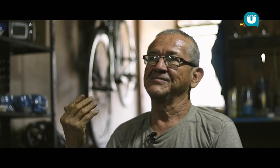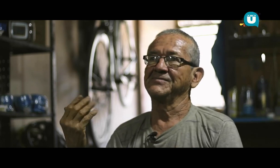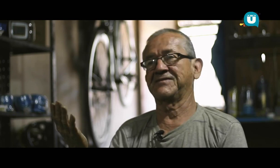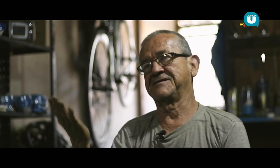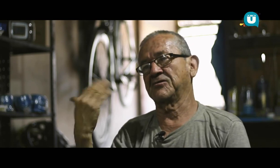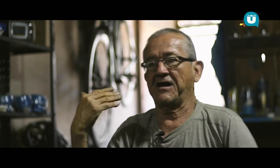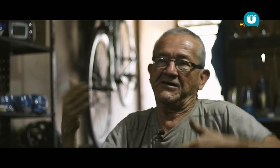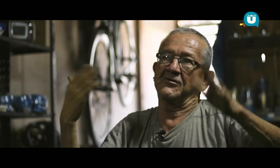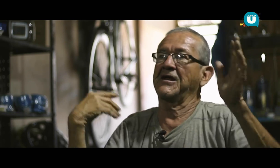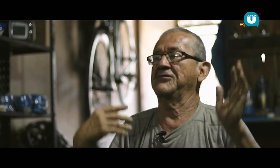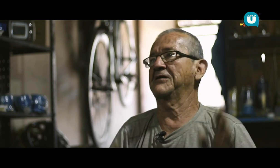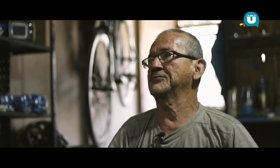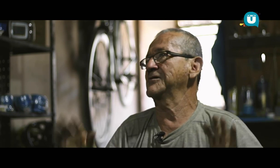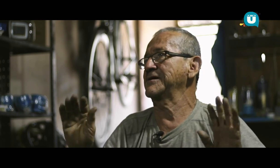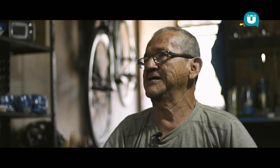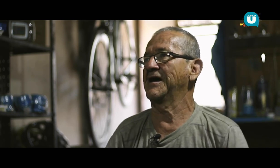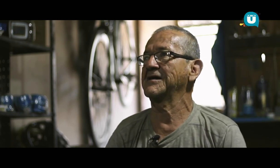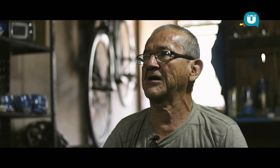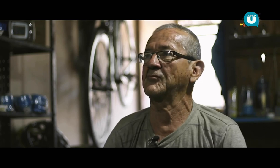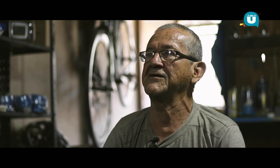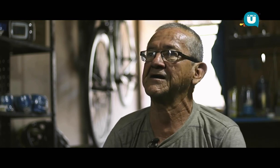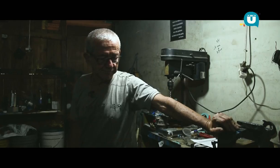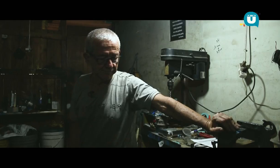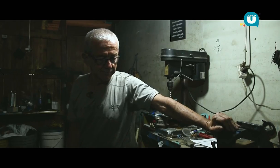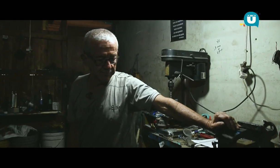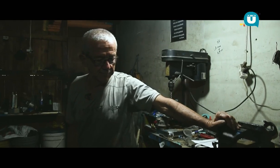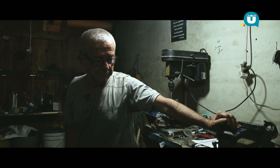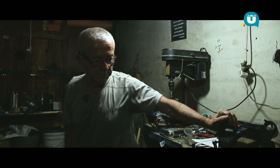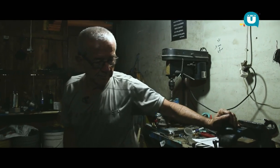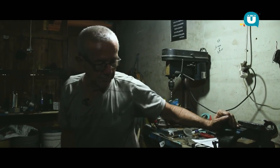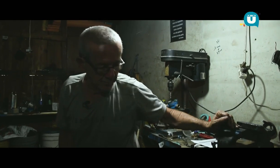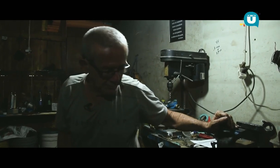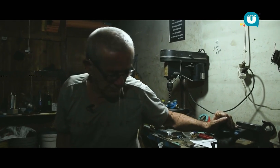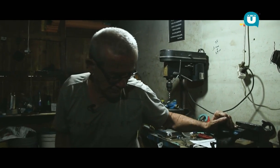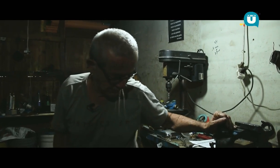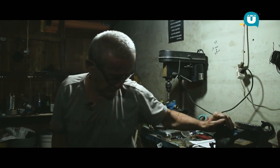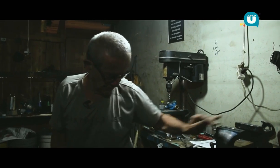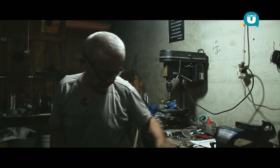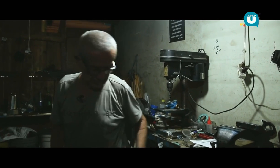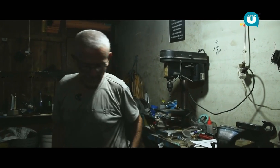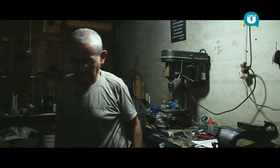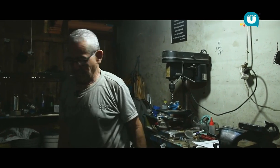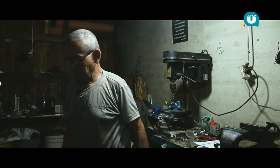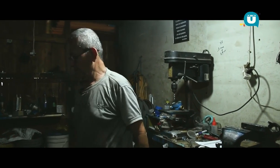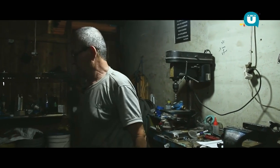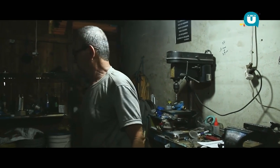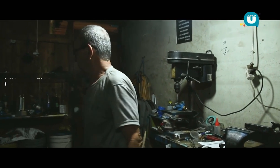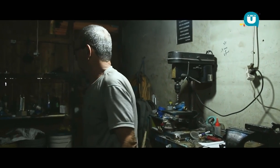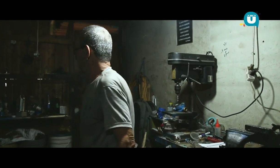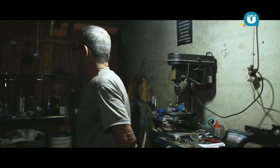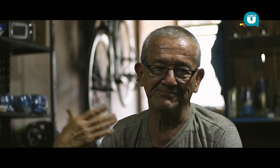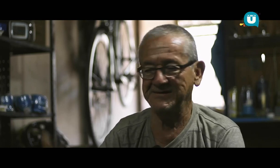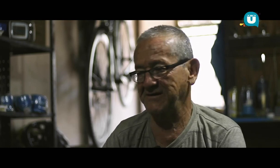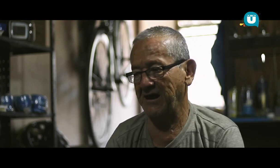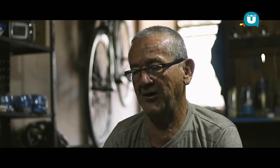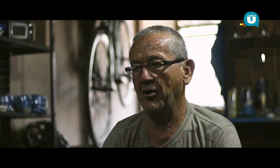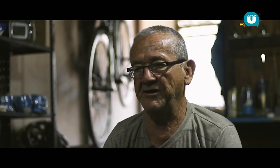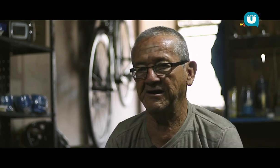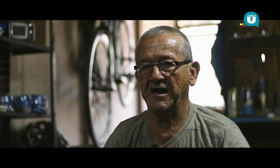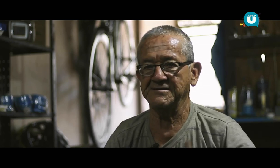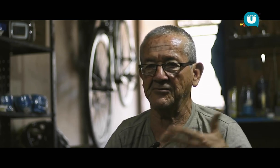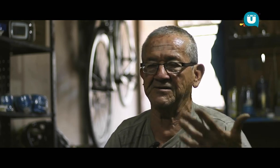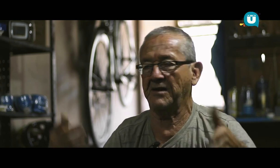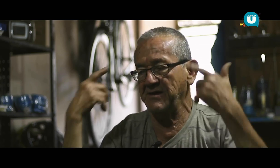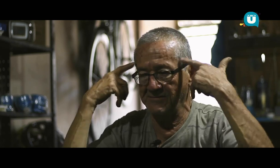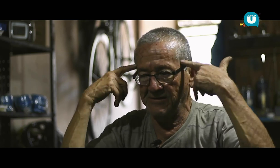transistor, de transistor ya vino la nueva modernidad de la comunicación. A los 17 años vine a tener radio y empecé ya a